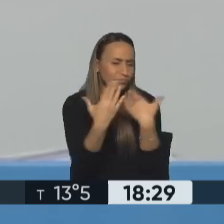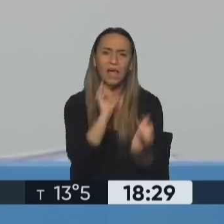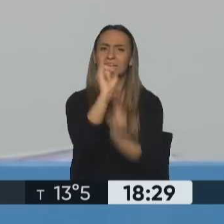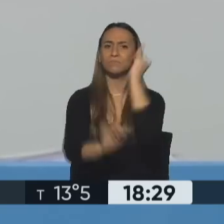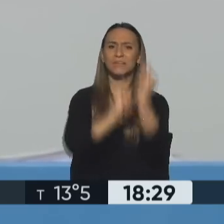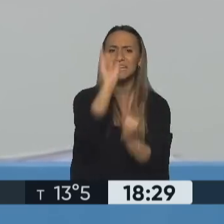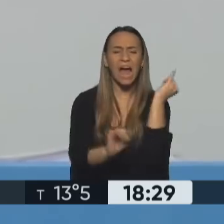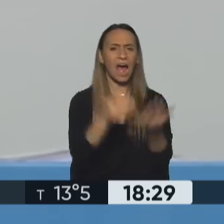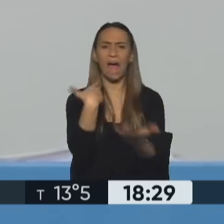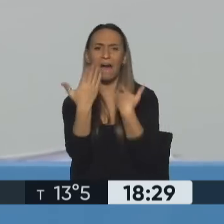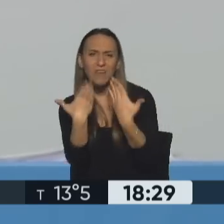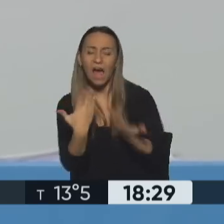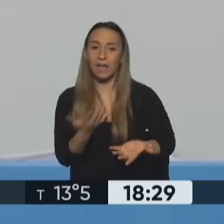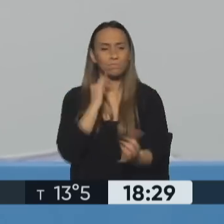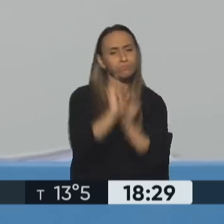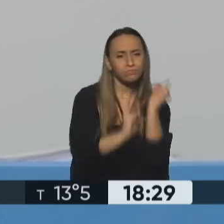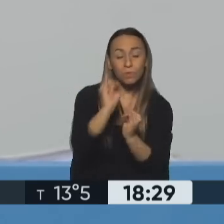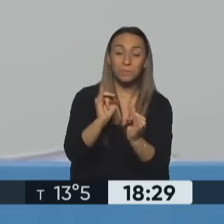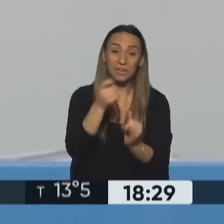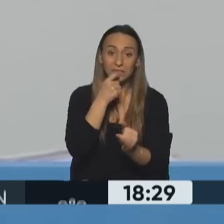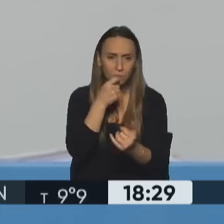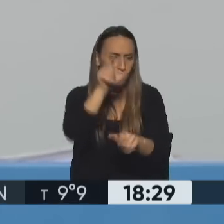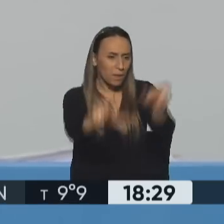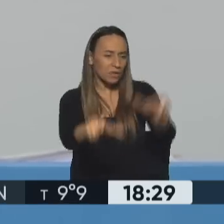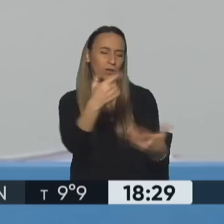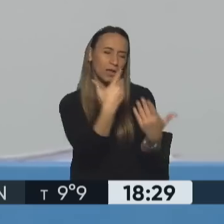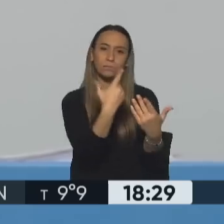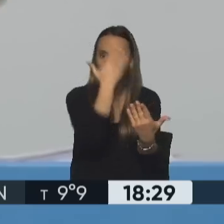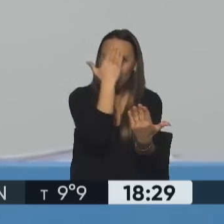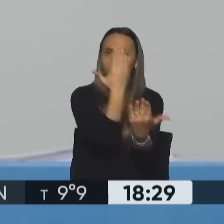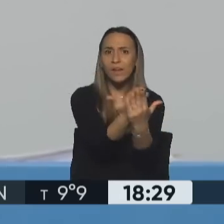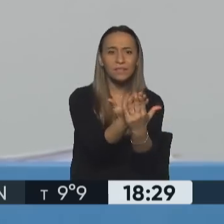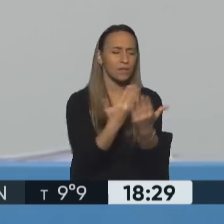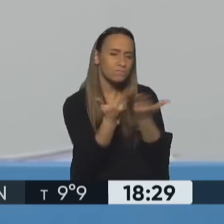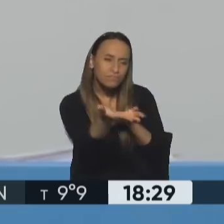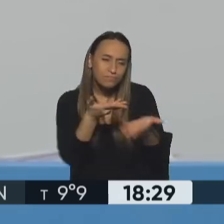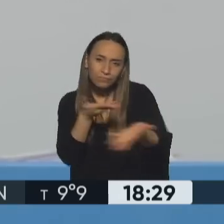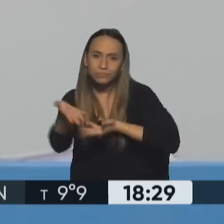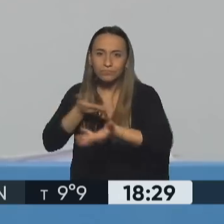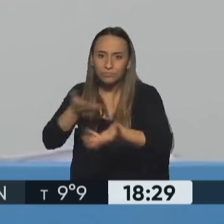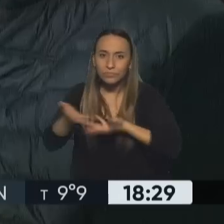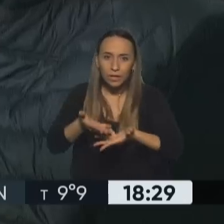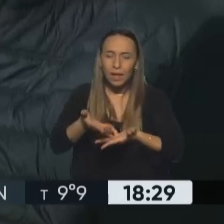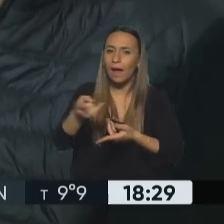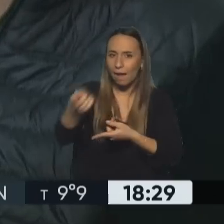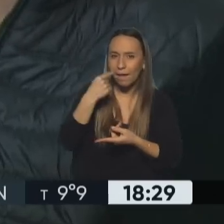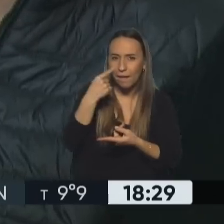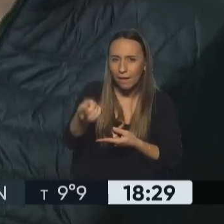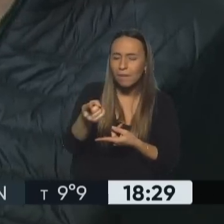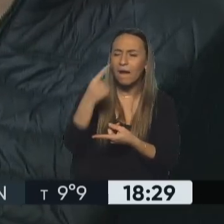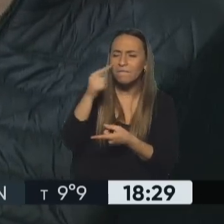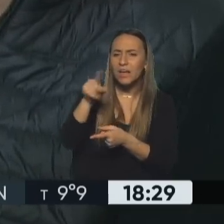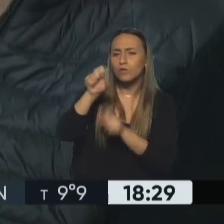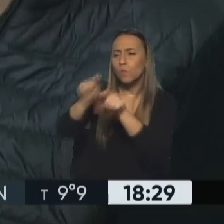explicar, porque además cuando uno habla con la gente escucha también la contrapartida, lo que le dice el otro